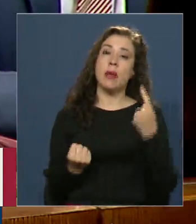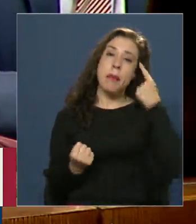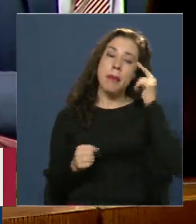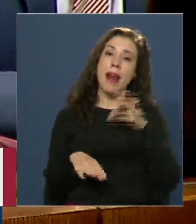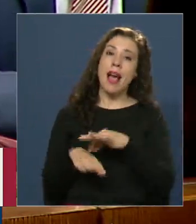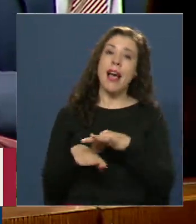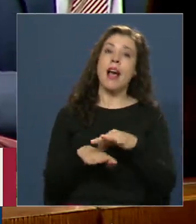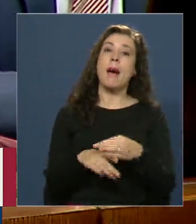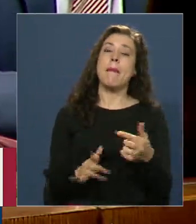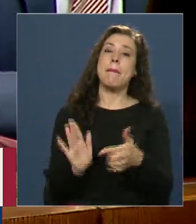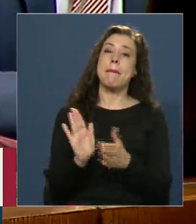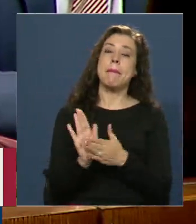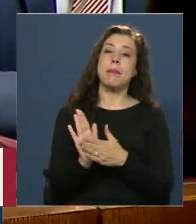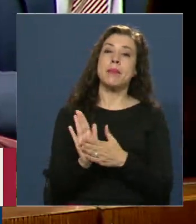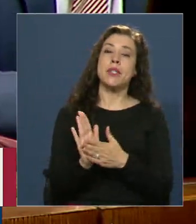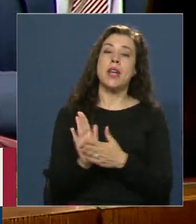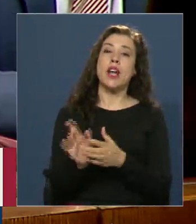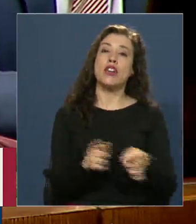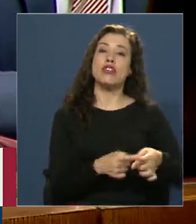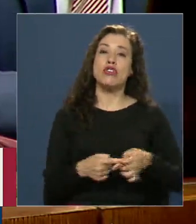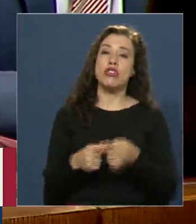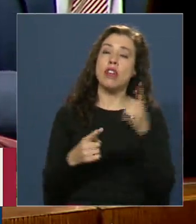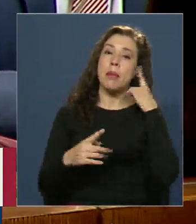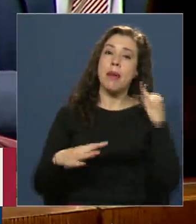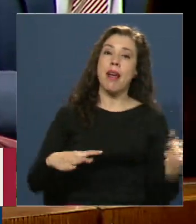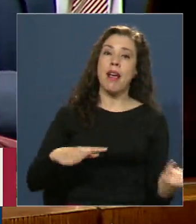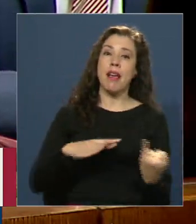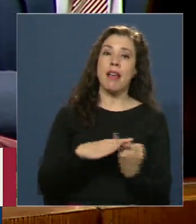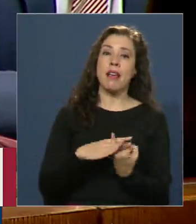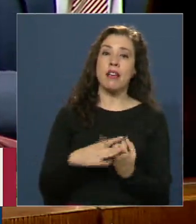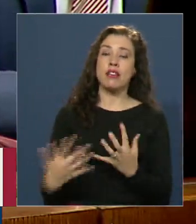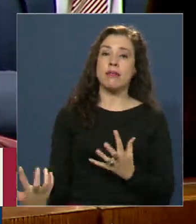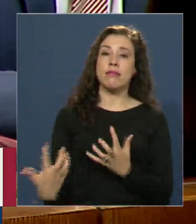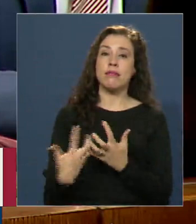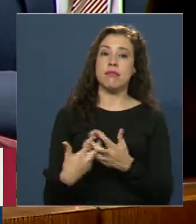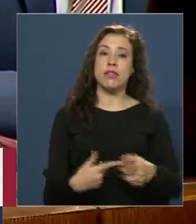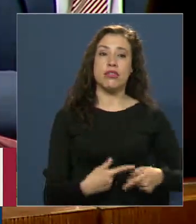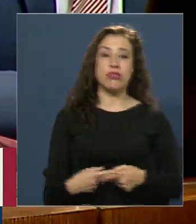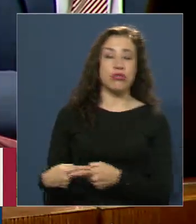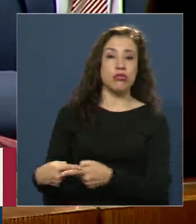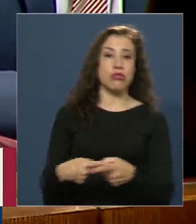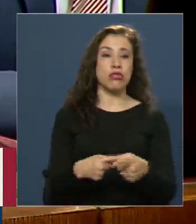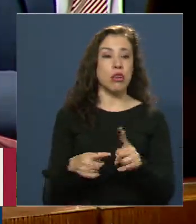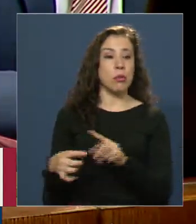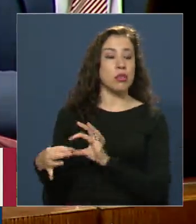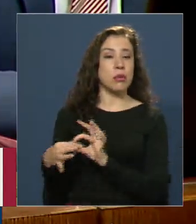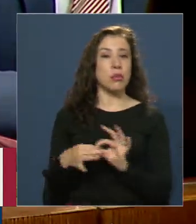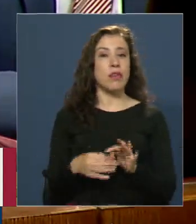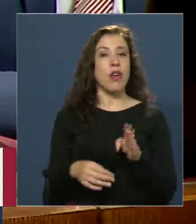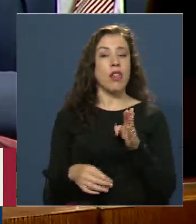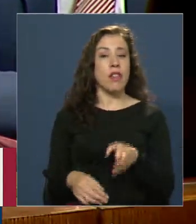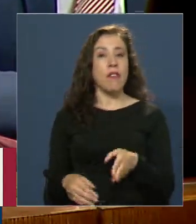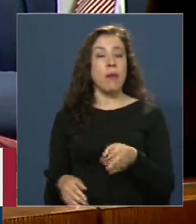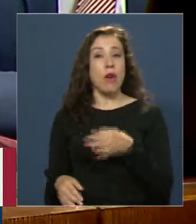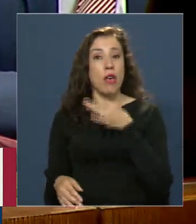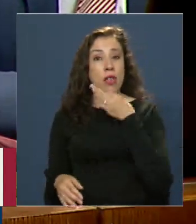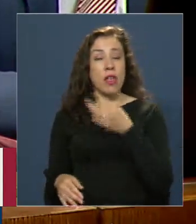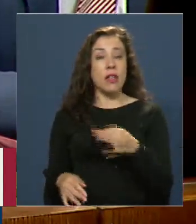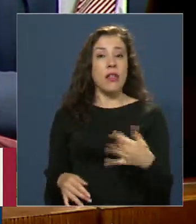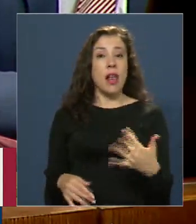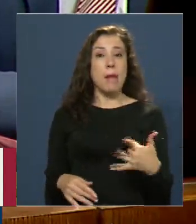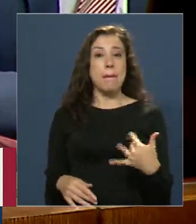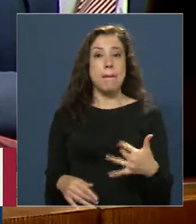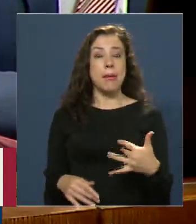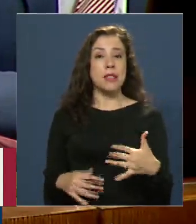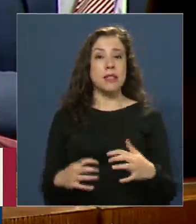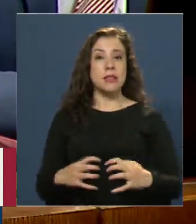guiar la política social en el camino de la inclusión y cohesión social. Es por eso que debemos reconocer, priorizar